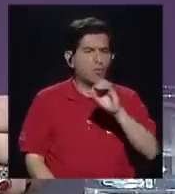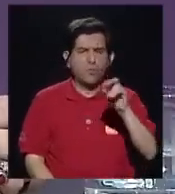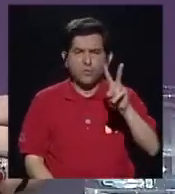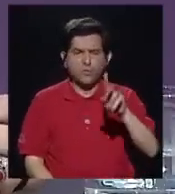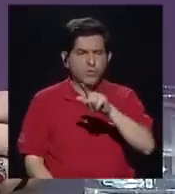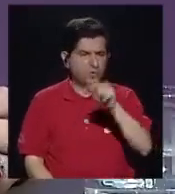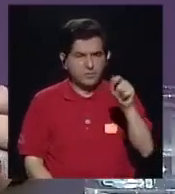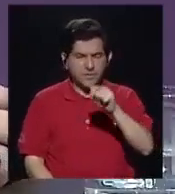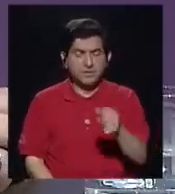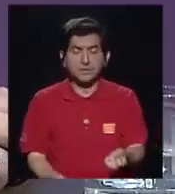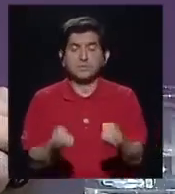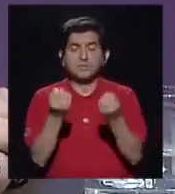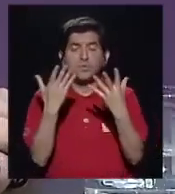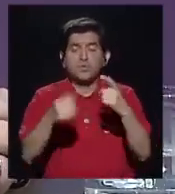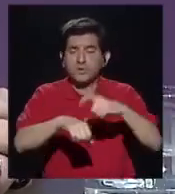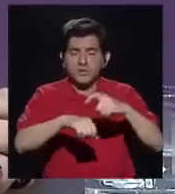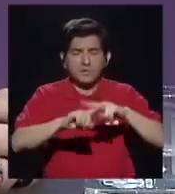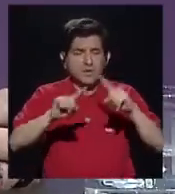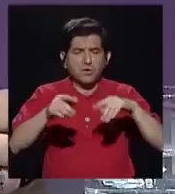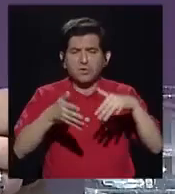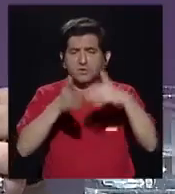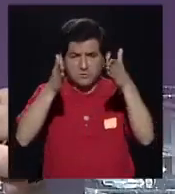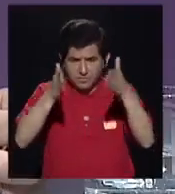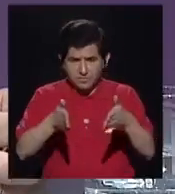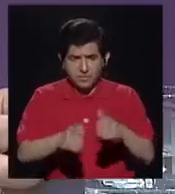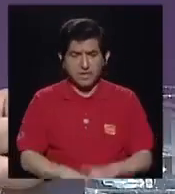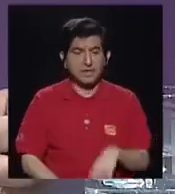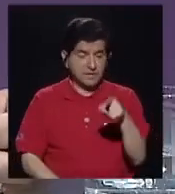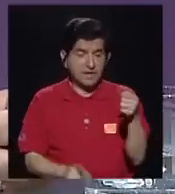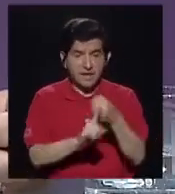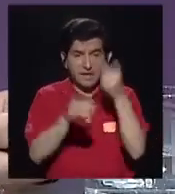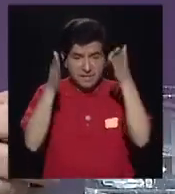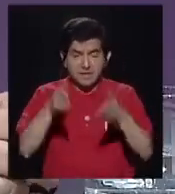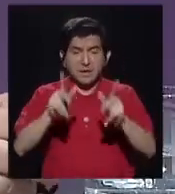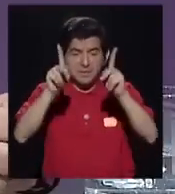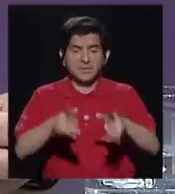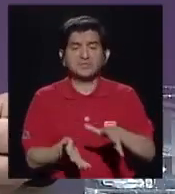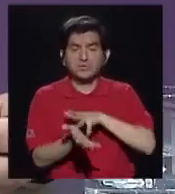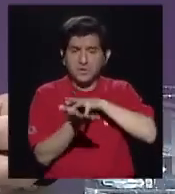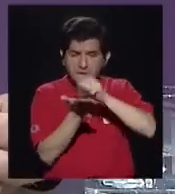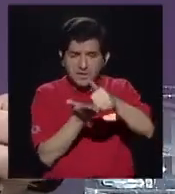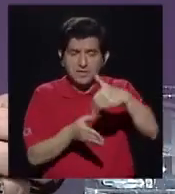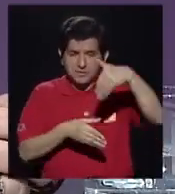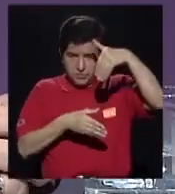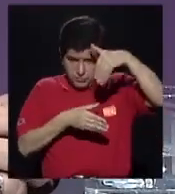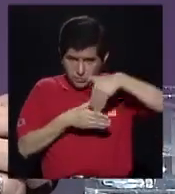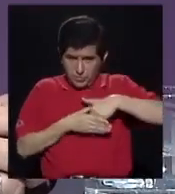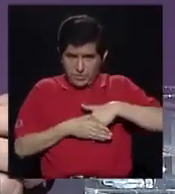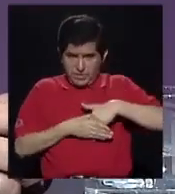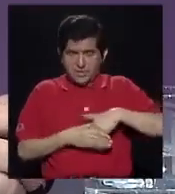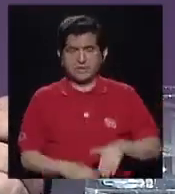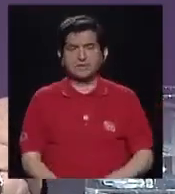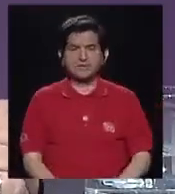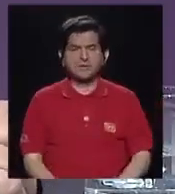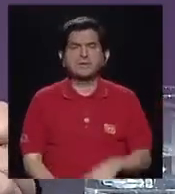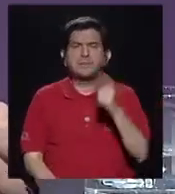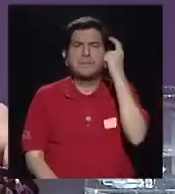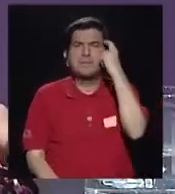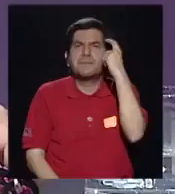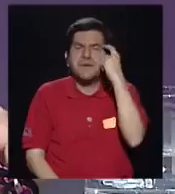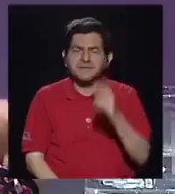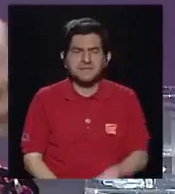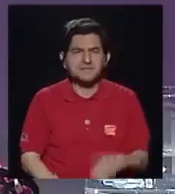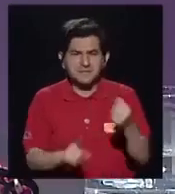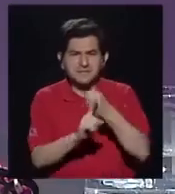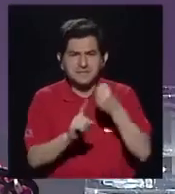sino mucho tiempo con muchos alumnos y ese agresor es un ser destruido no tenemos que pensar que